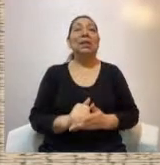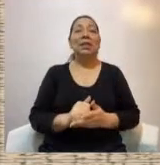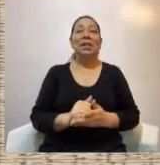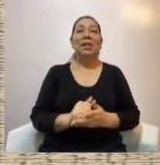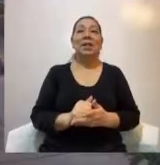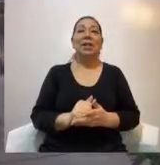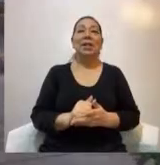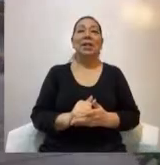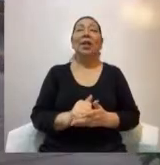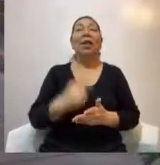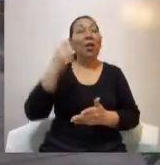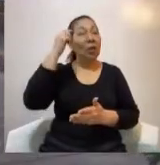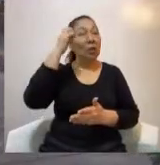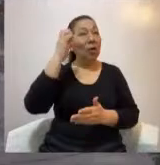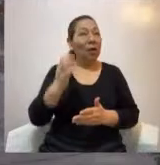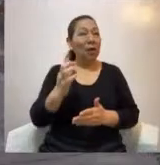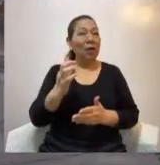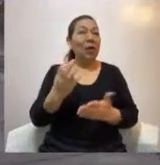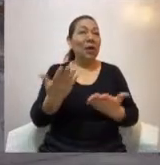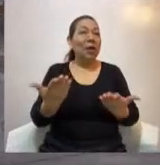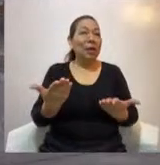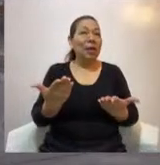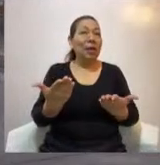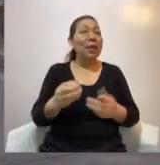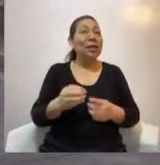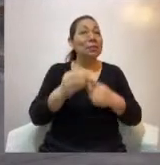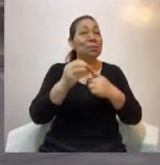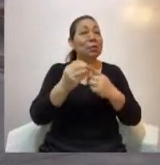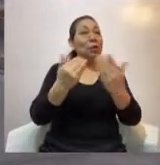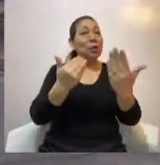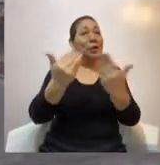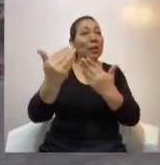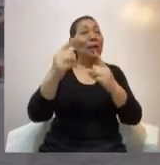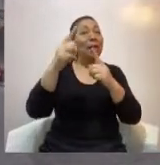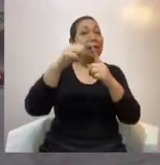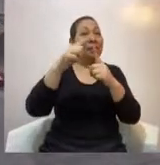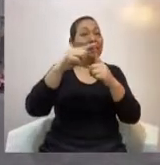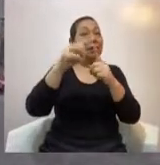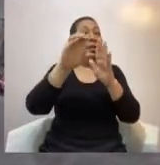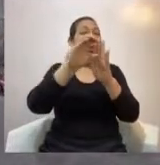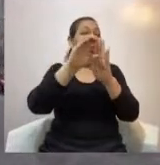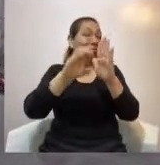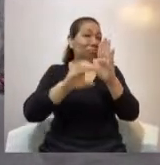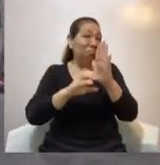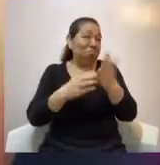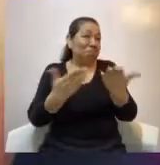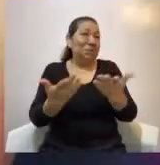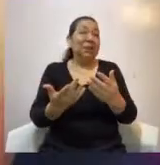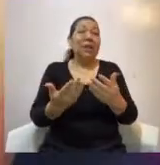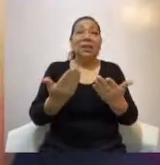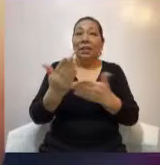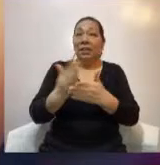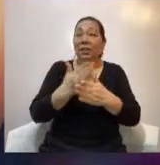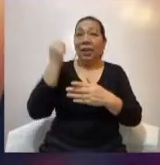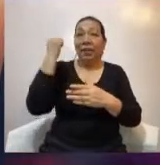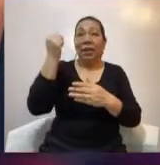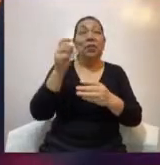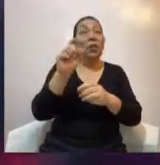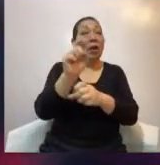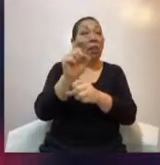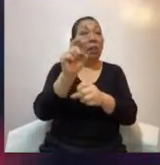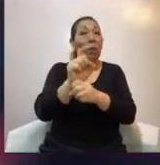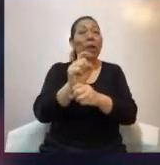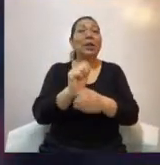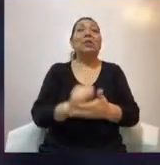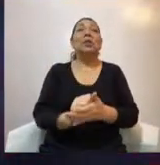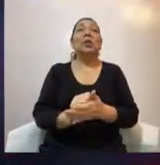destacarías. Yo destacaría la especial relación que el tribunal ha construido entre el derecho